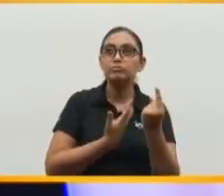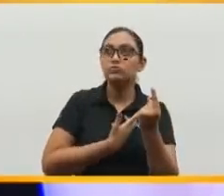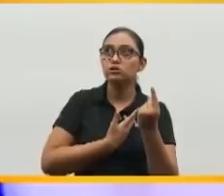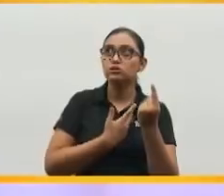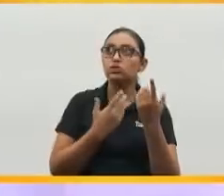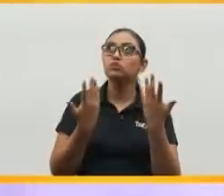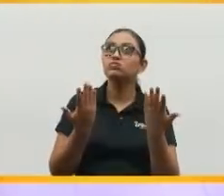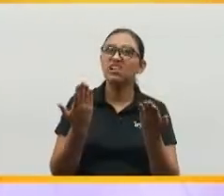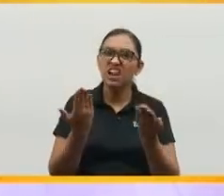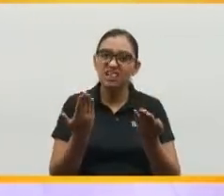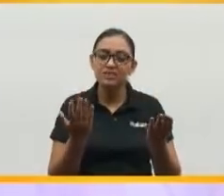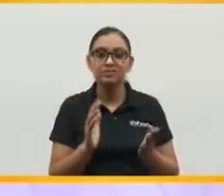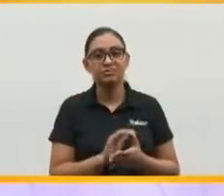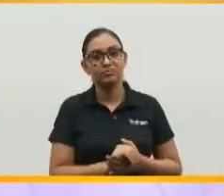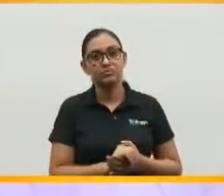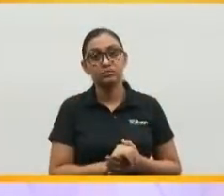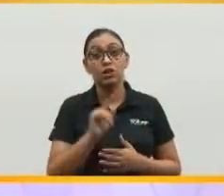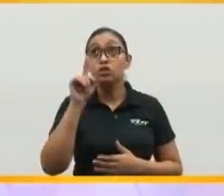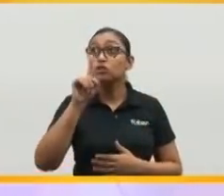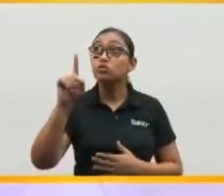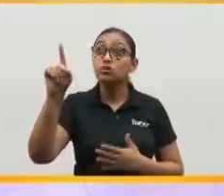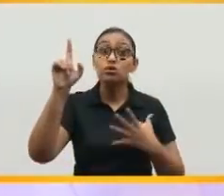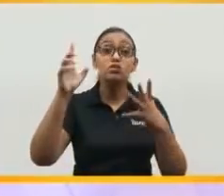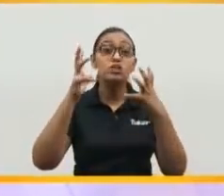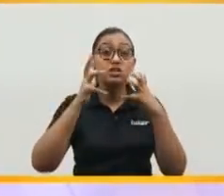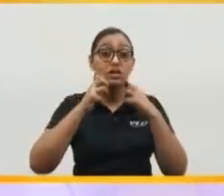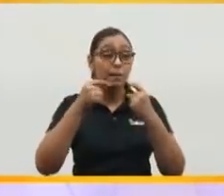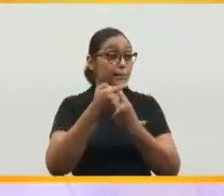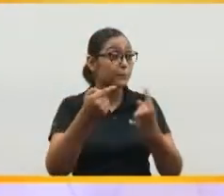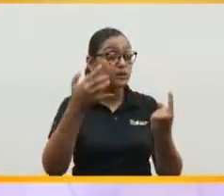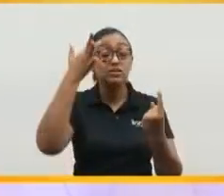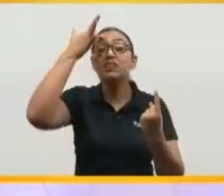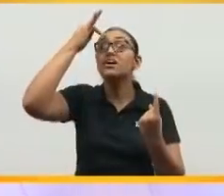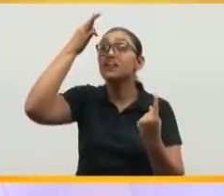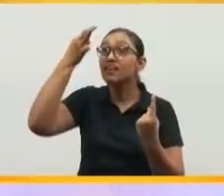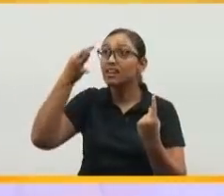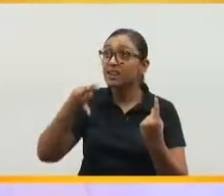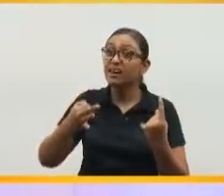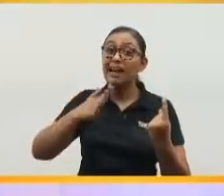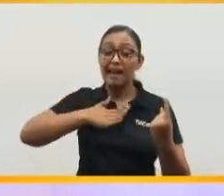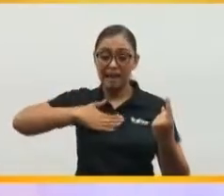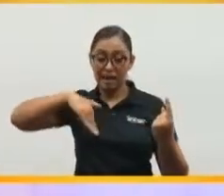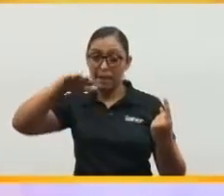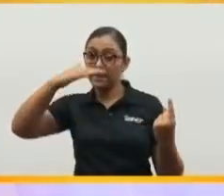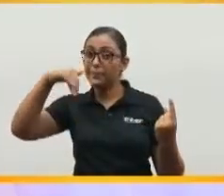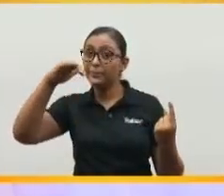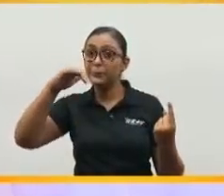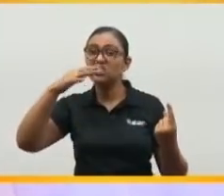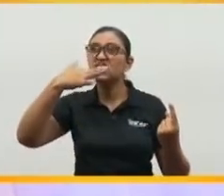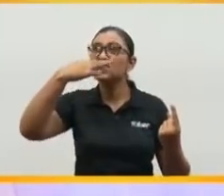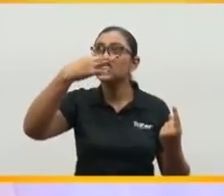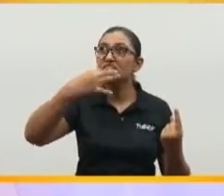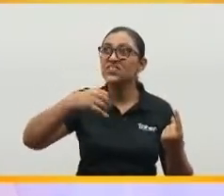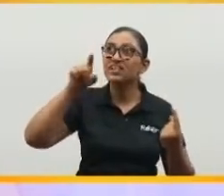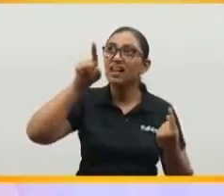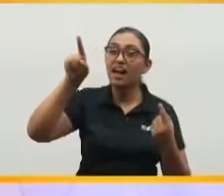Dios quiere hijos que le crean y le adoren en espíritu y en verdad. ¿Qué